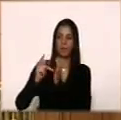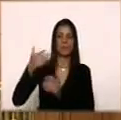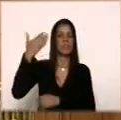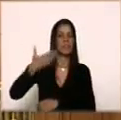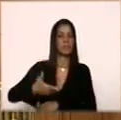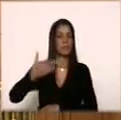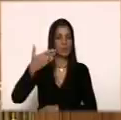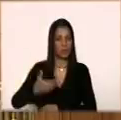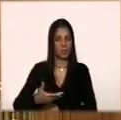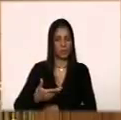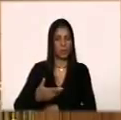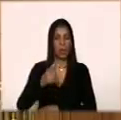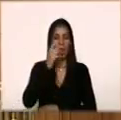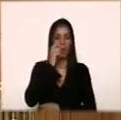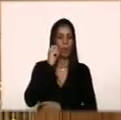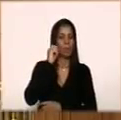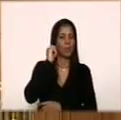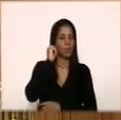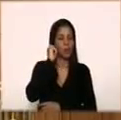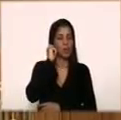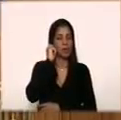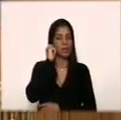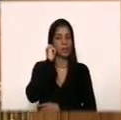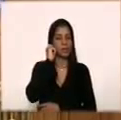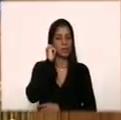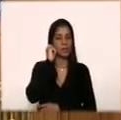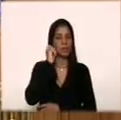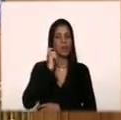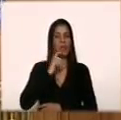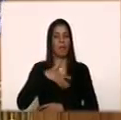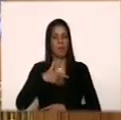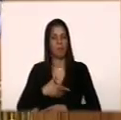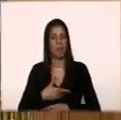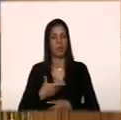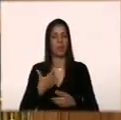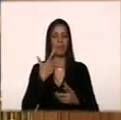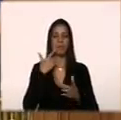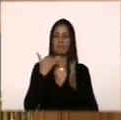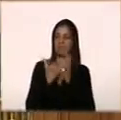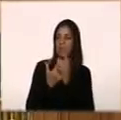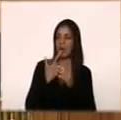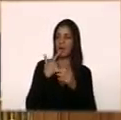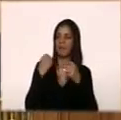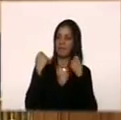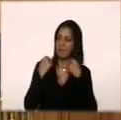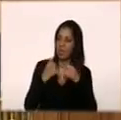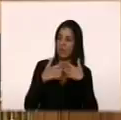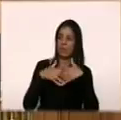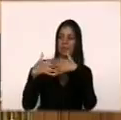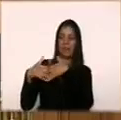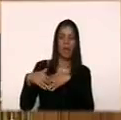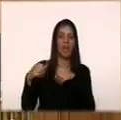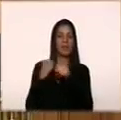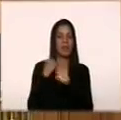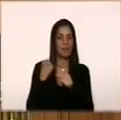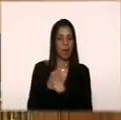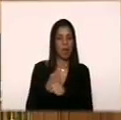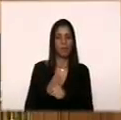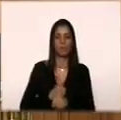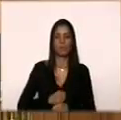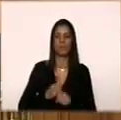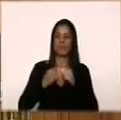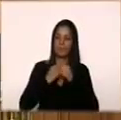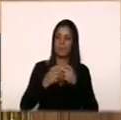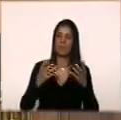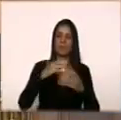protagónica de los hombres y mujeres que hacen posible la existencia de los bienes y servicios que